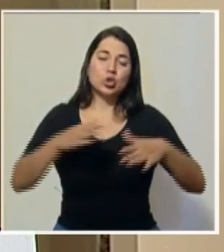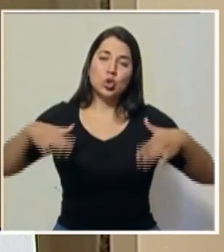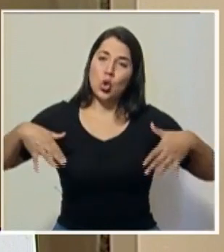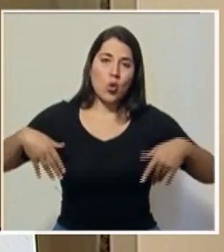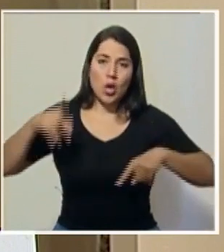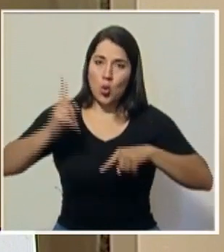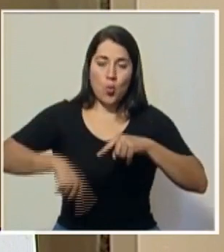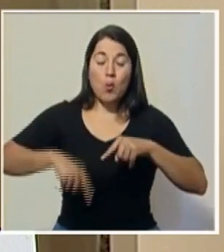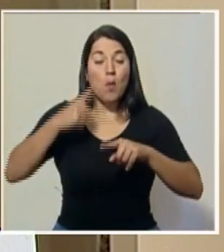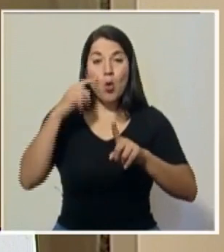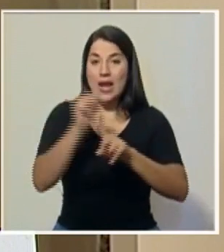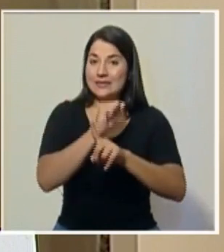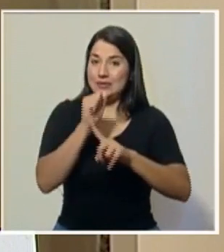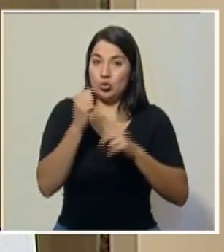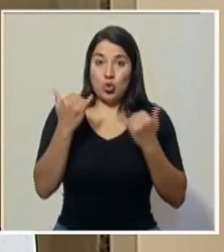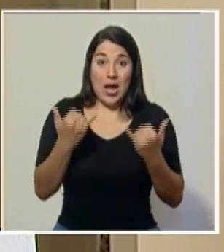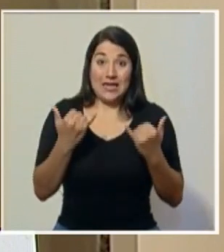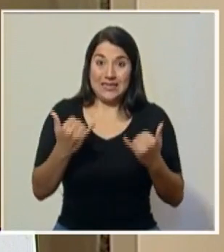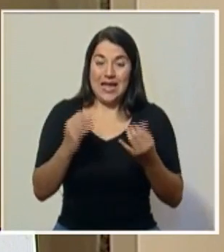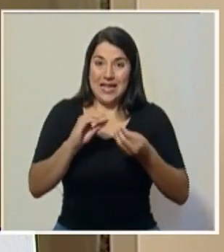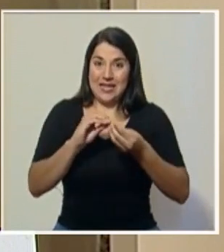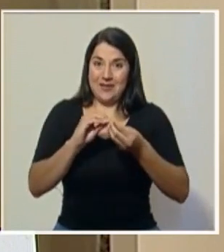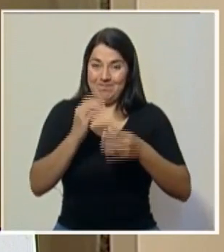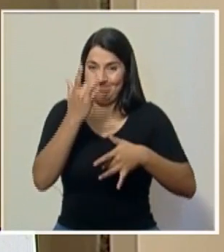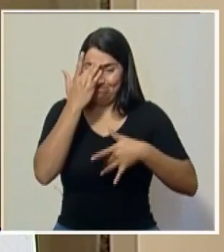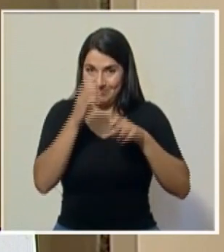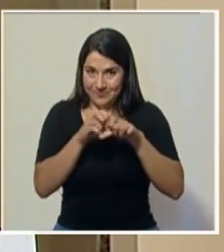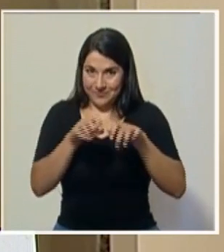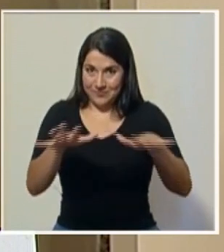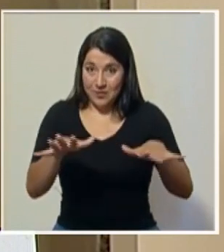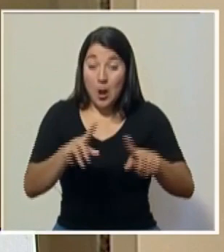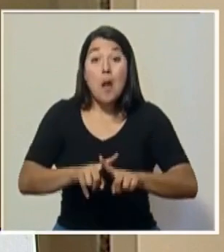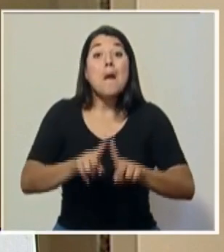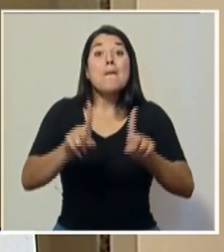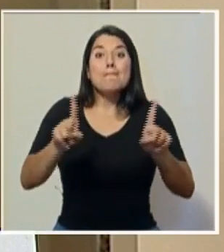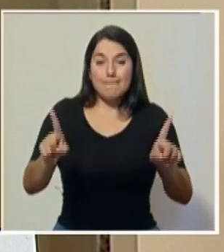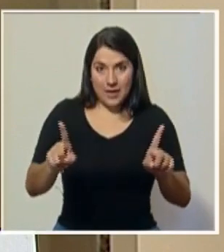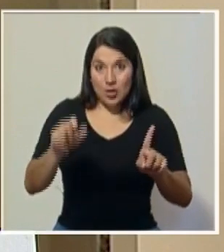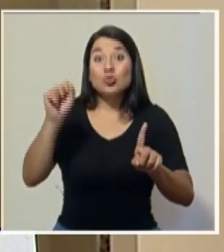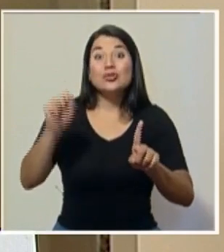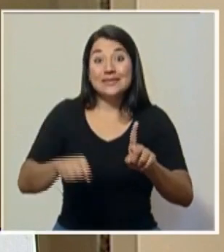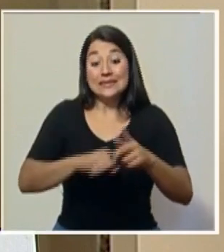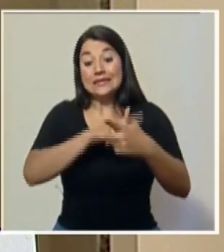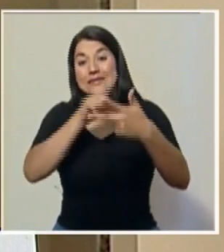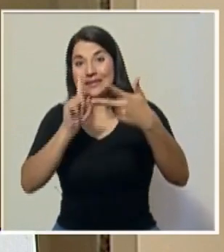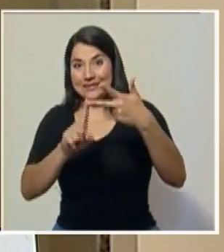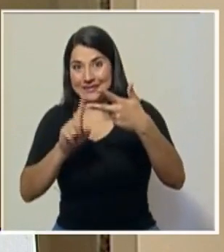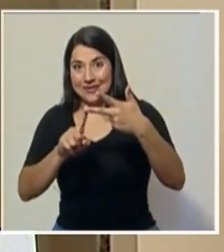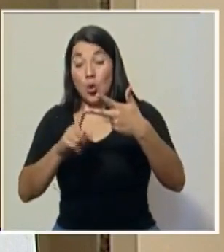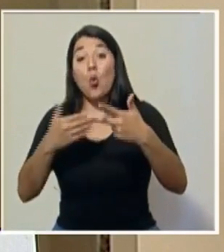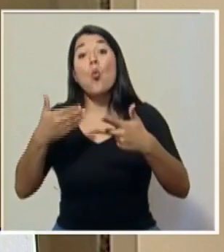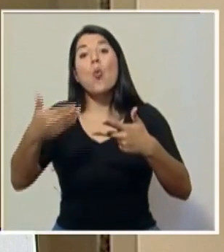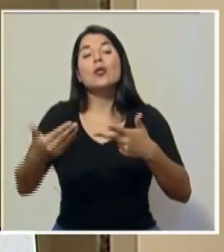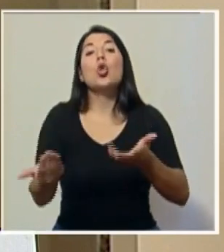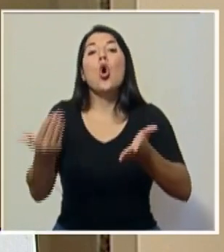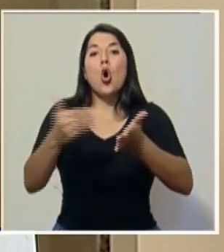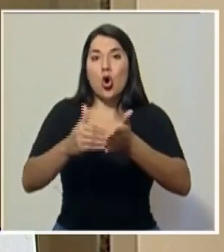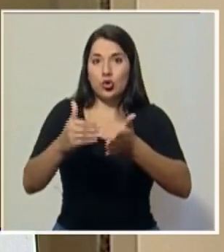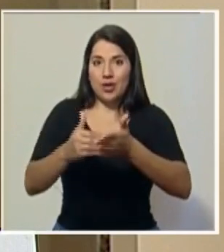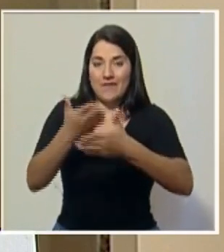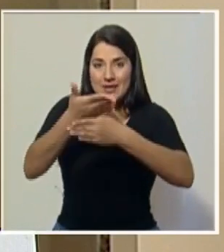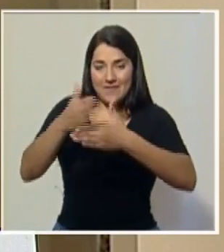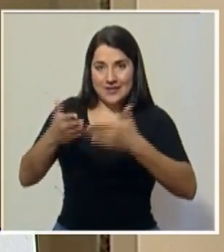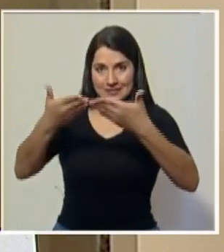todavía avanzar en esa fase. No obstante, sí están considerados en la fase de apertura y se estarán considerando todas